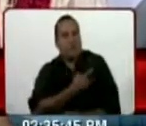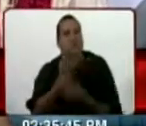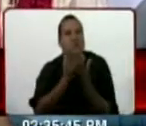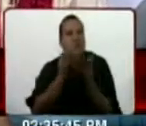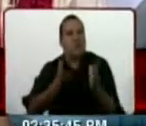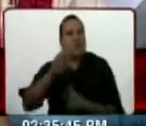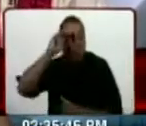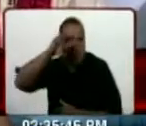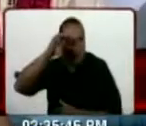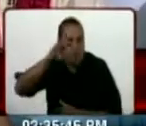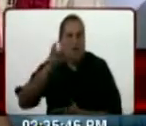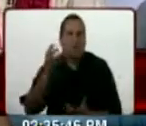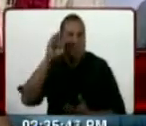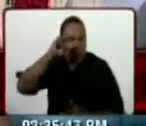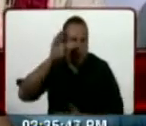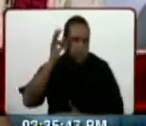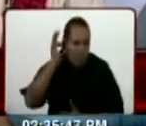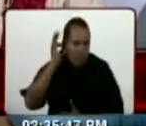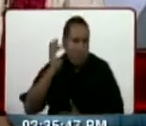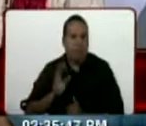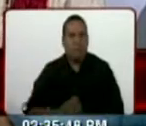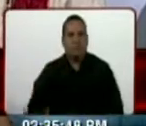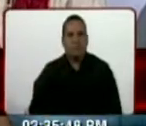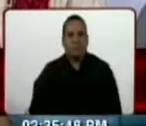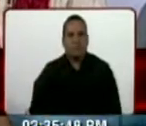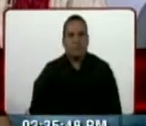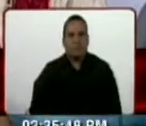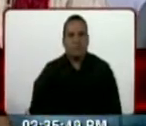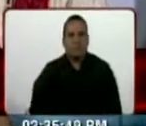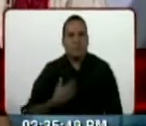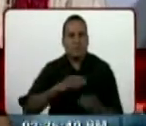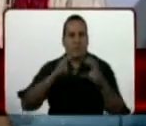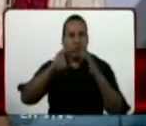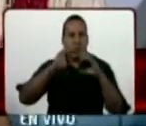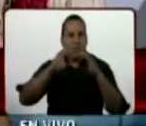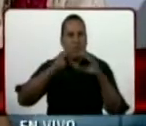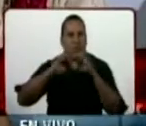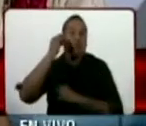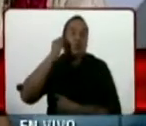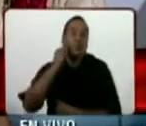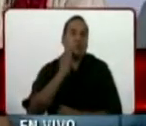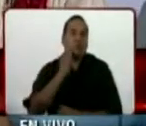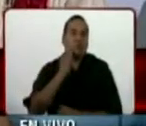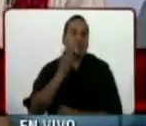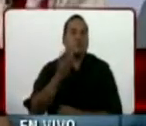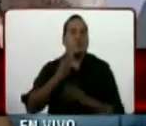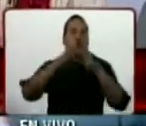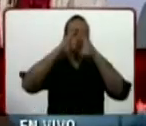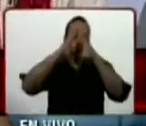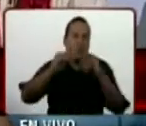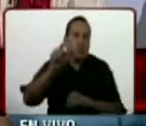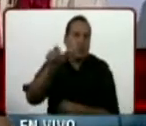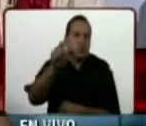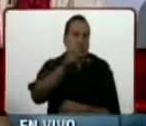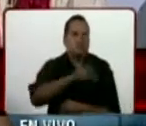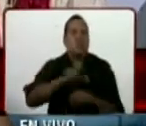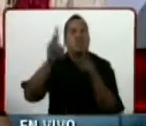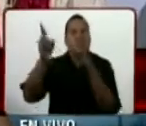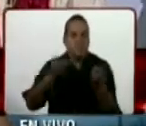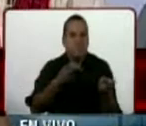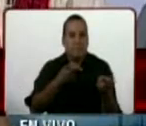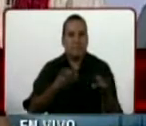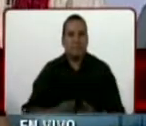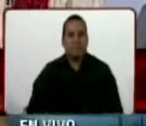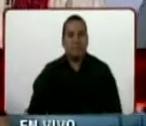maestros, con las maestras. Diálogo bolivariano con todo el país, bienvenido.